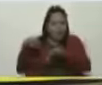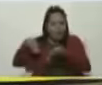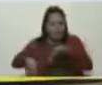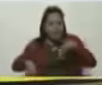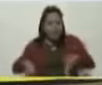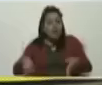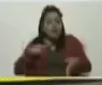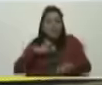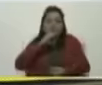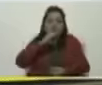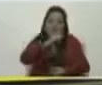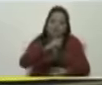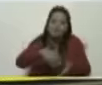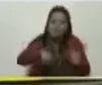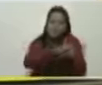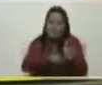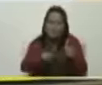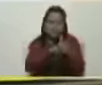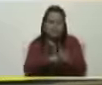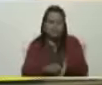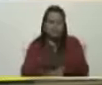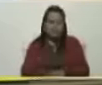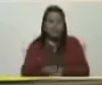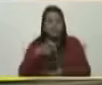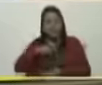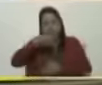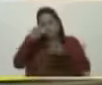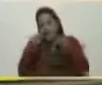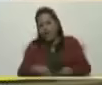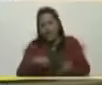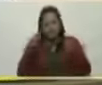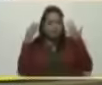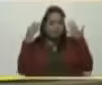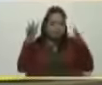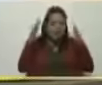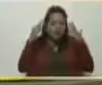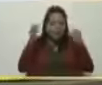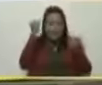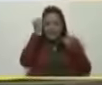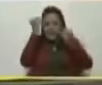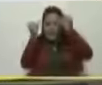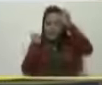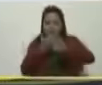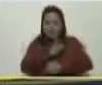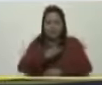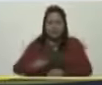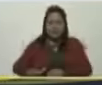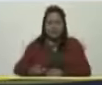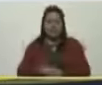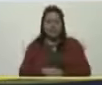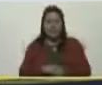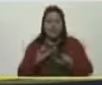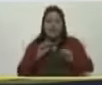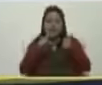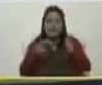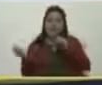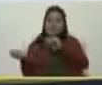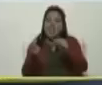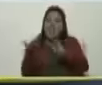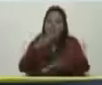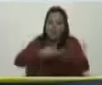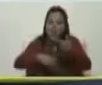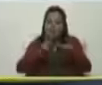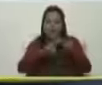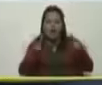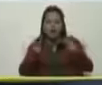venido denunciando constantemente. Yo de verdad aplaudo la iniciativa, presidente, de que se inicie un gran diálogo por la paz